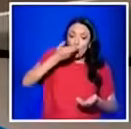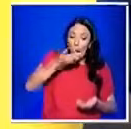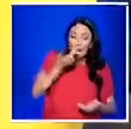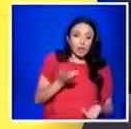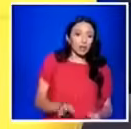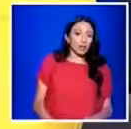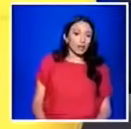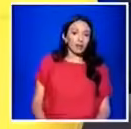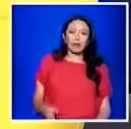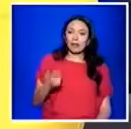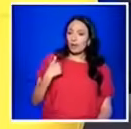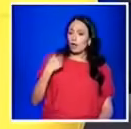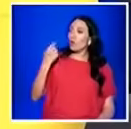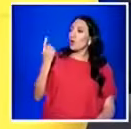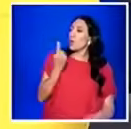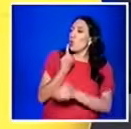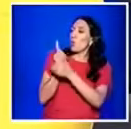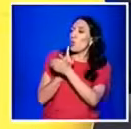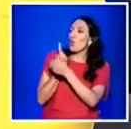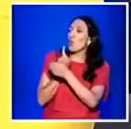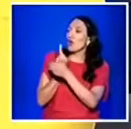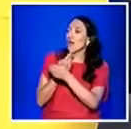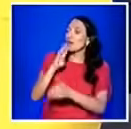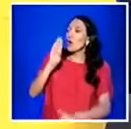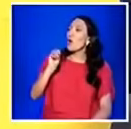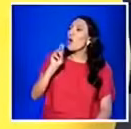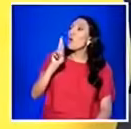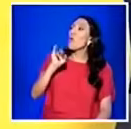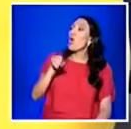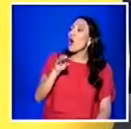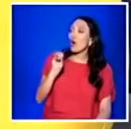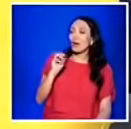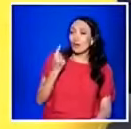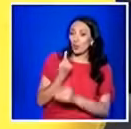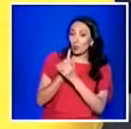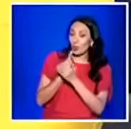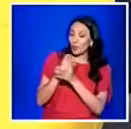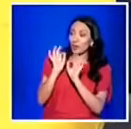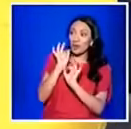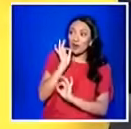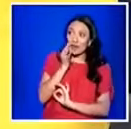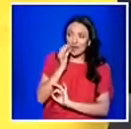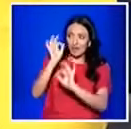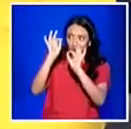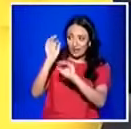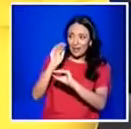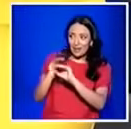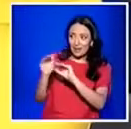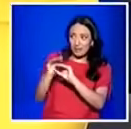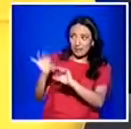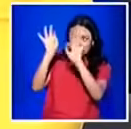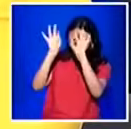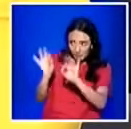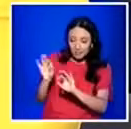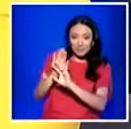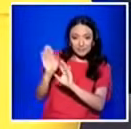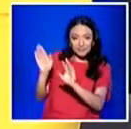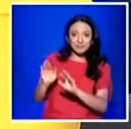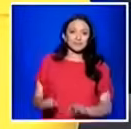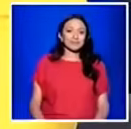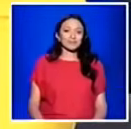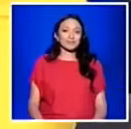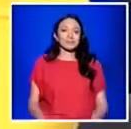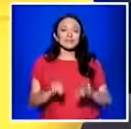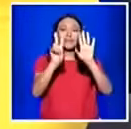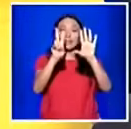Y un juguito de borojó. También. Un juguito de borojó también, así que ya está. Ahí está la invitación hecha. Son las 7 de la